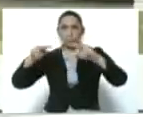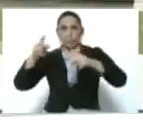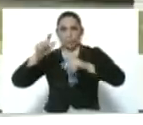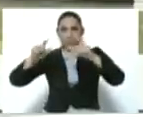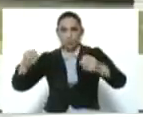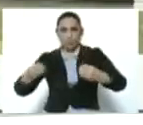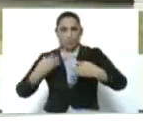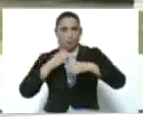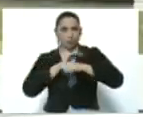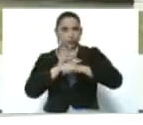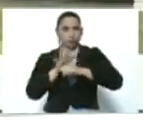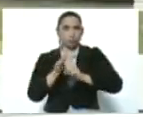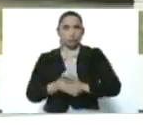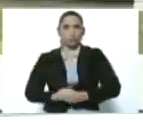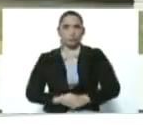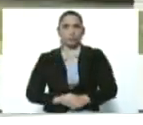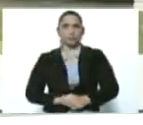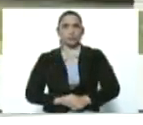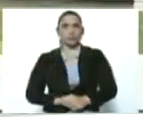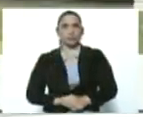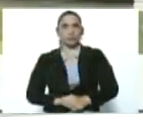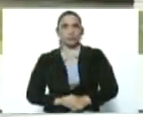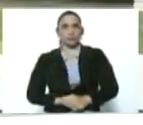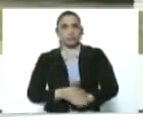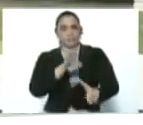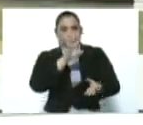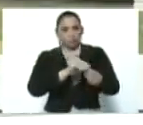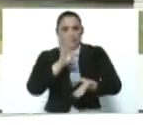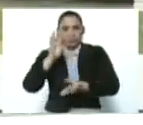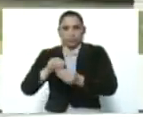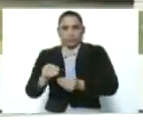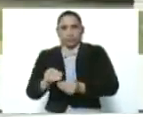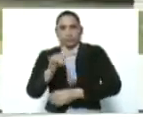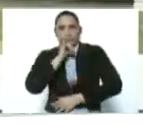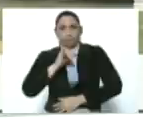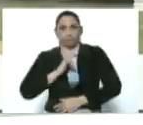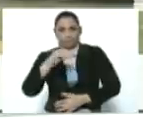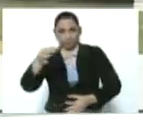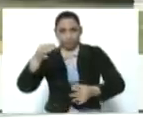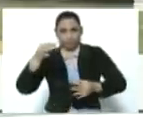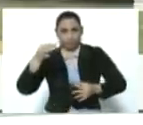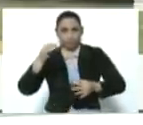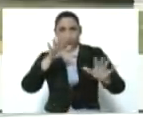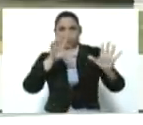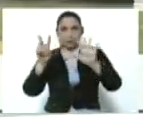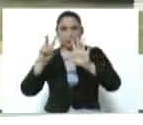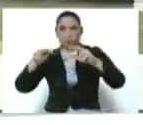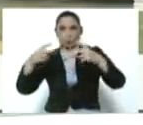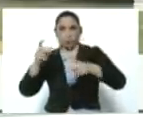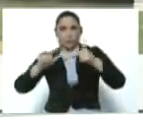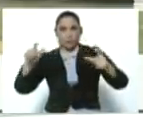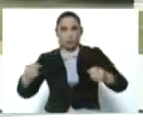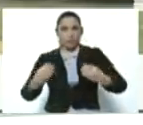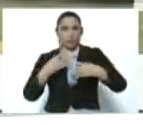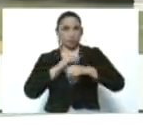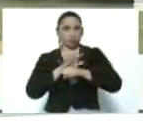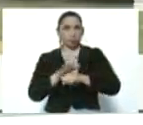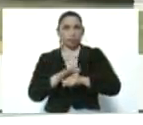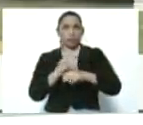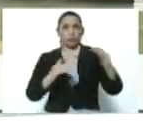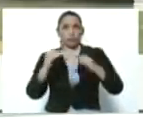casos un resumen me pasan aquí 17 nuevos casos para llegar a